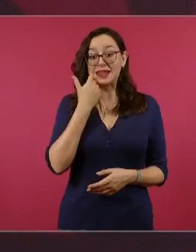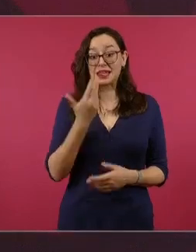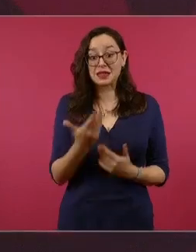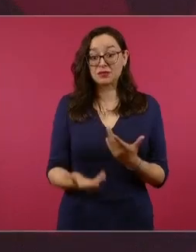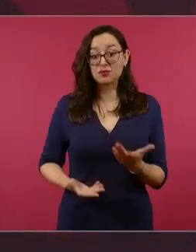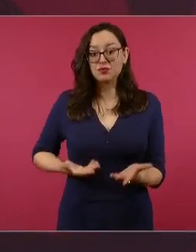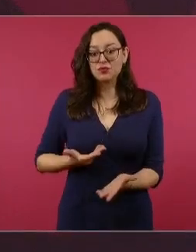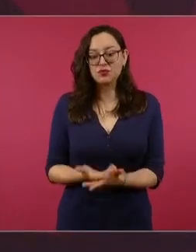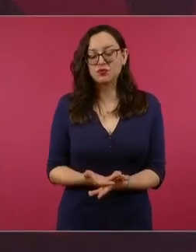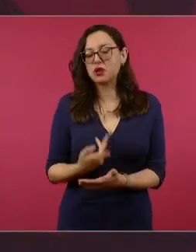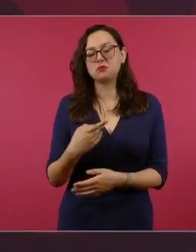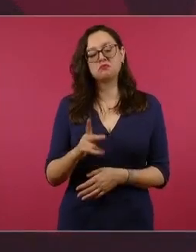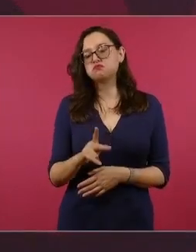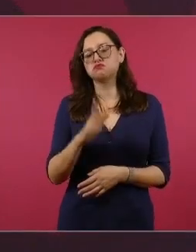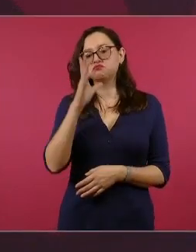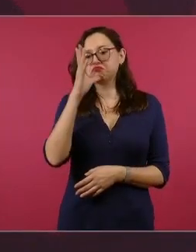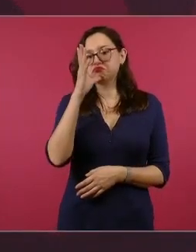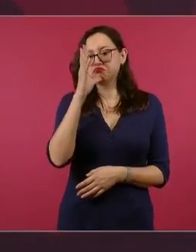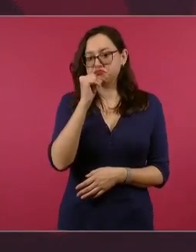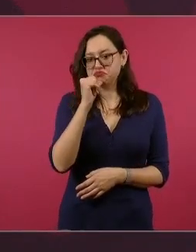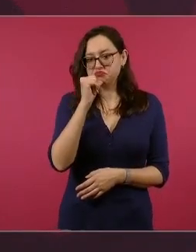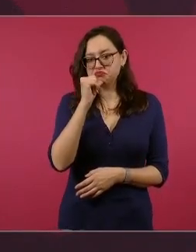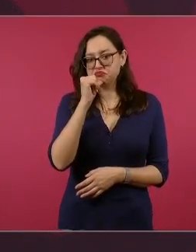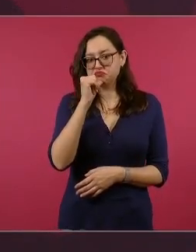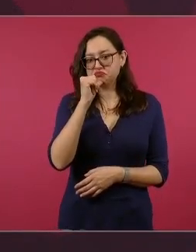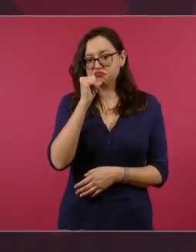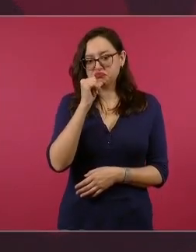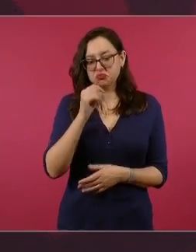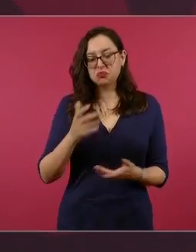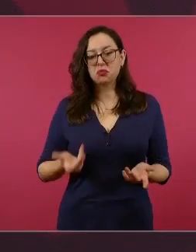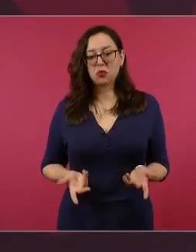Nosotros tenemos como 5 millones